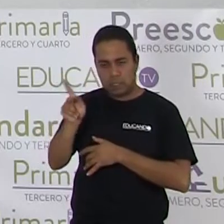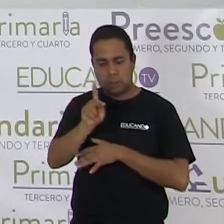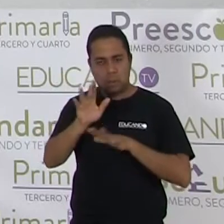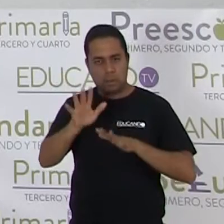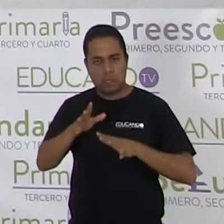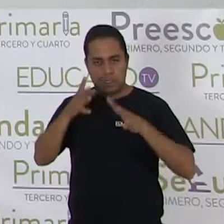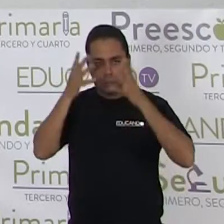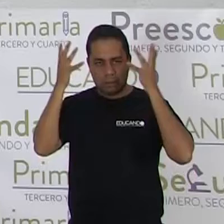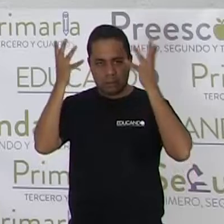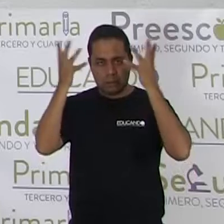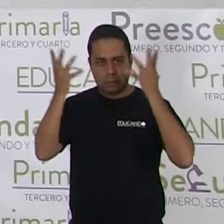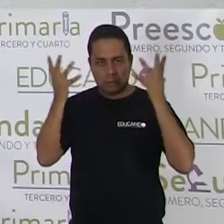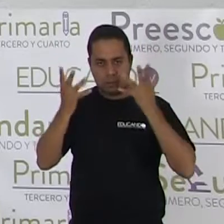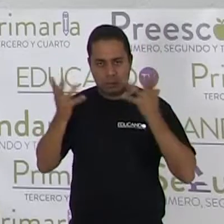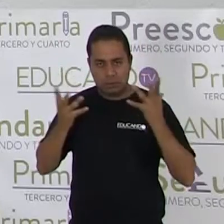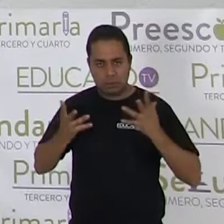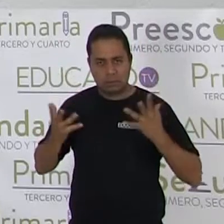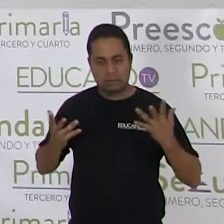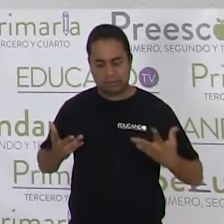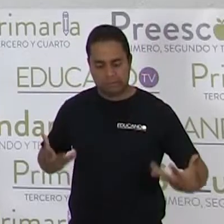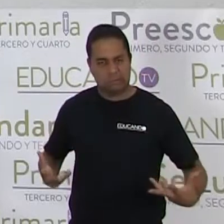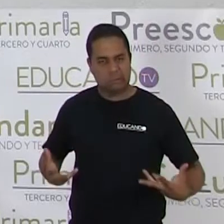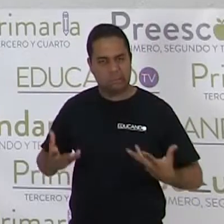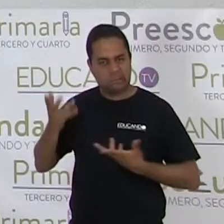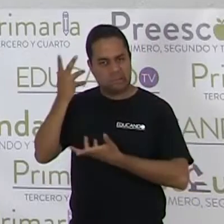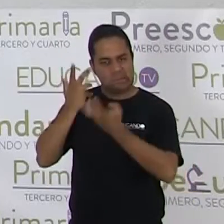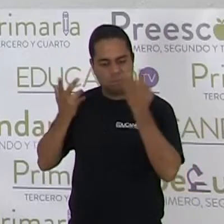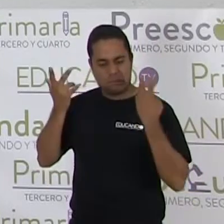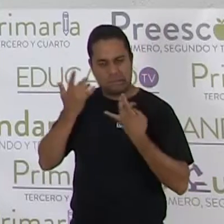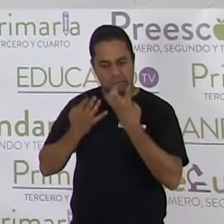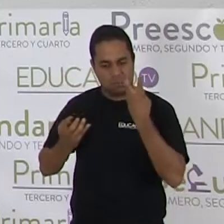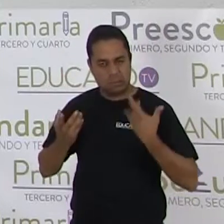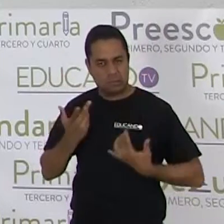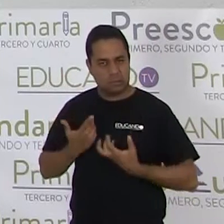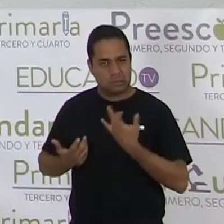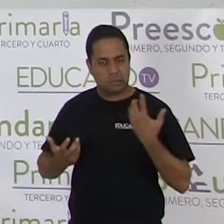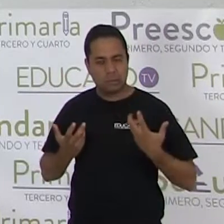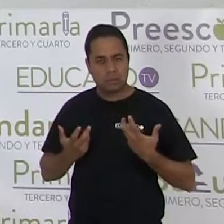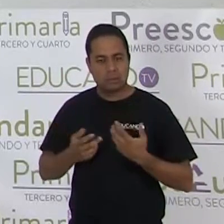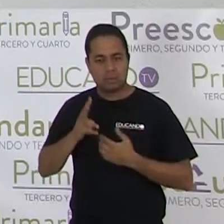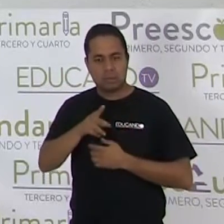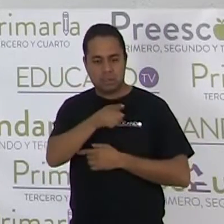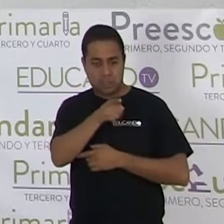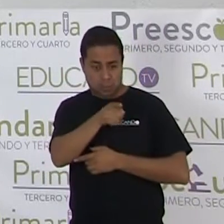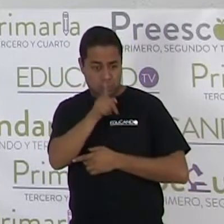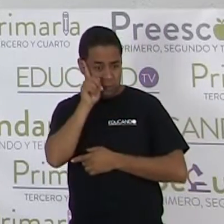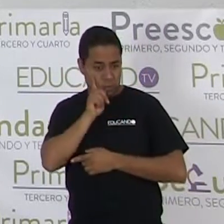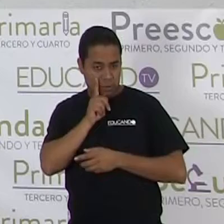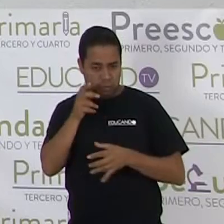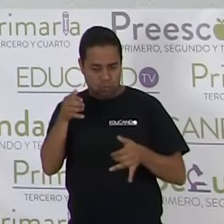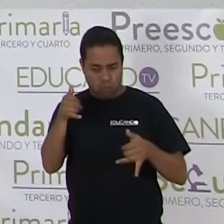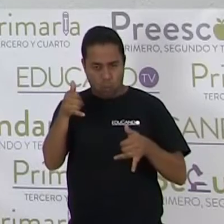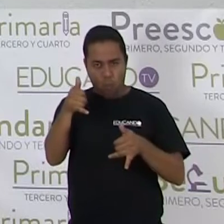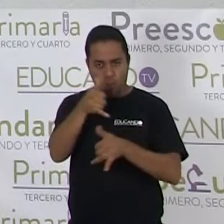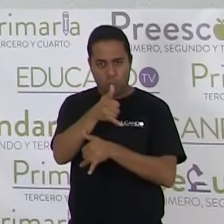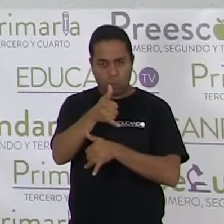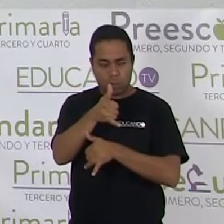pelo revuelto era largo y feo. Ella era delgada y de